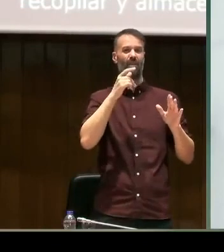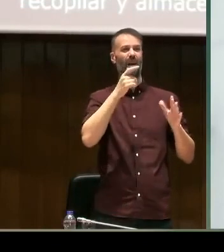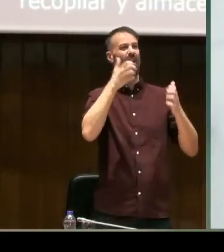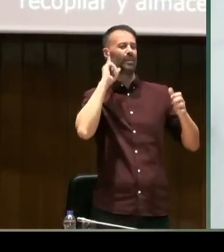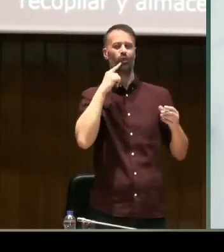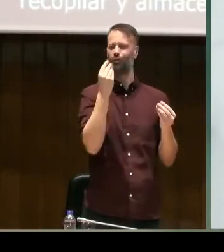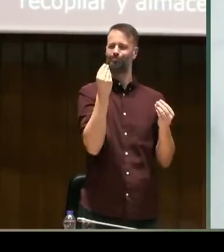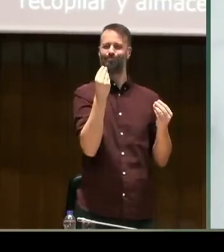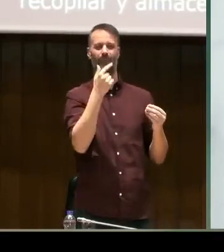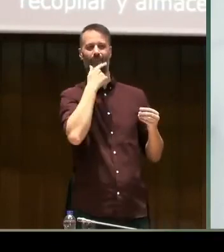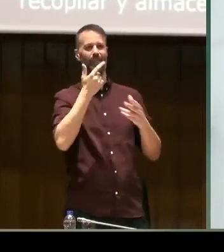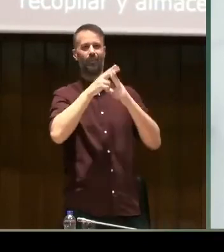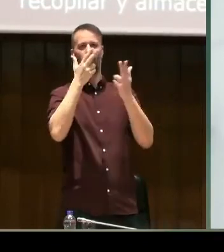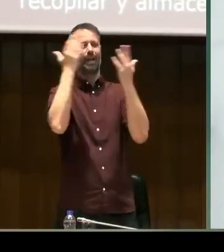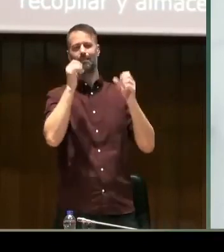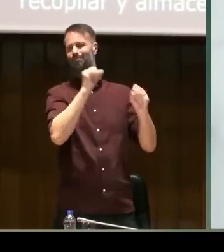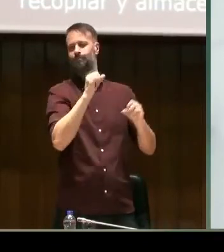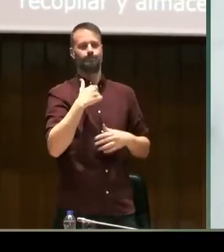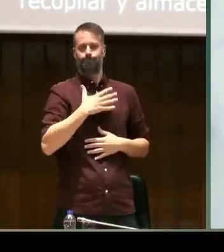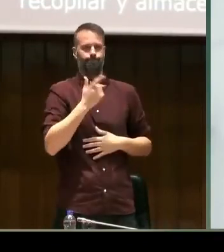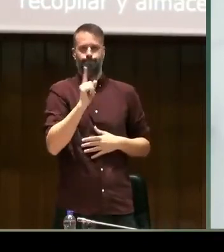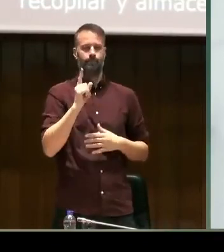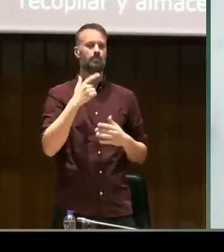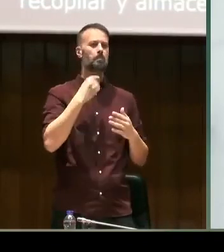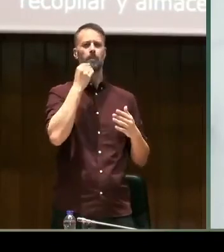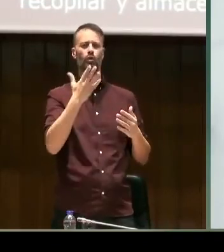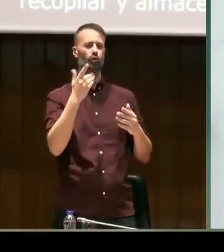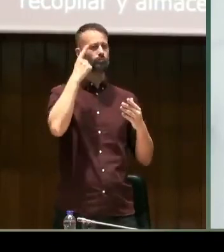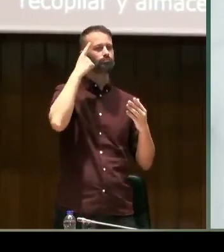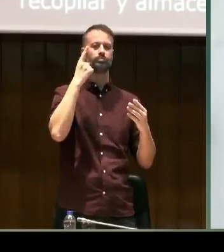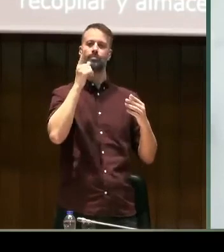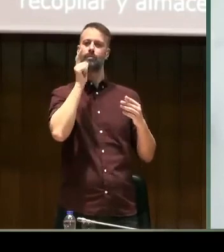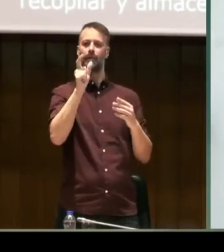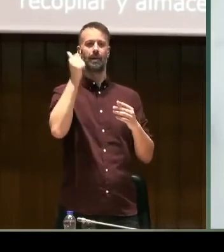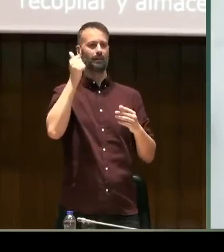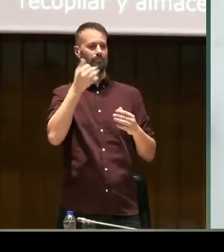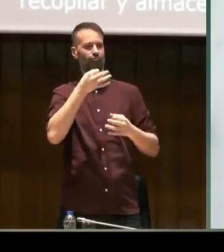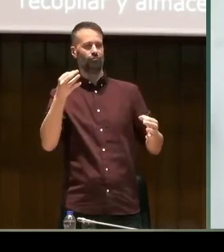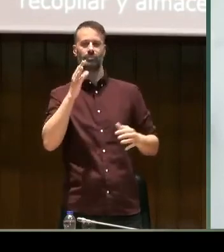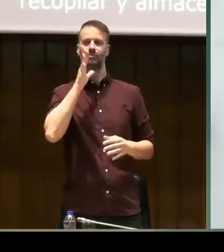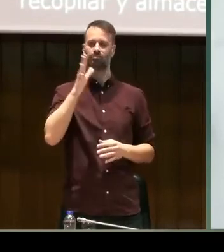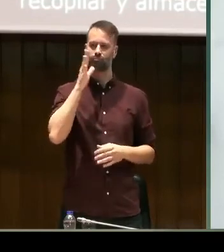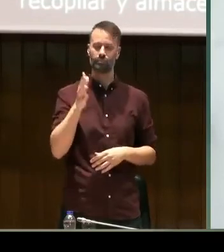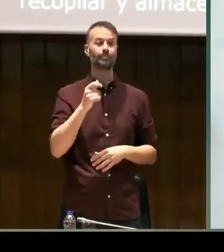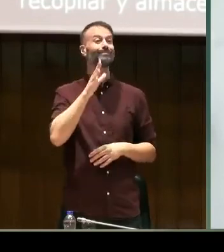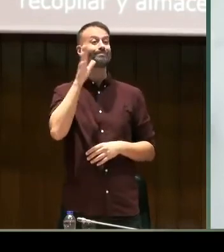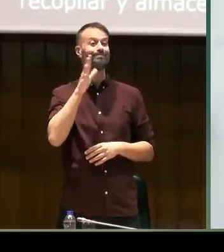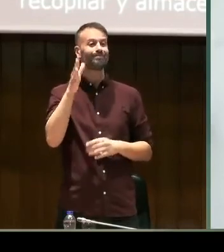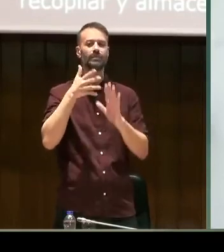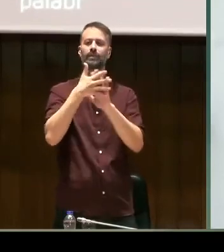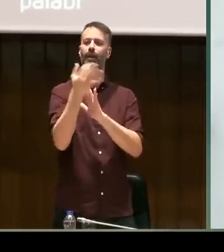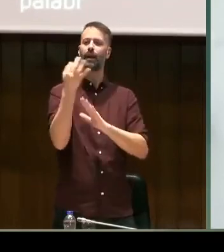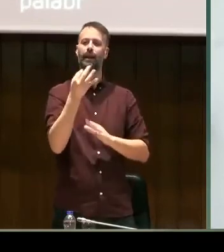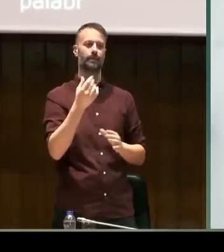esta traducción literal podría incluso ir en contra de los intereses del objetivo de deaf gain. De ahí haber escogido la